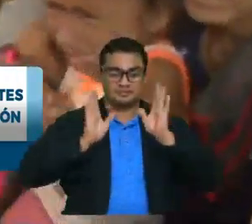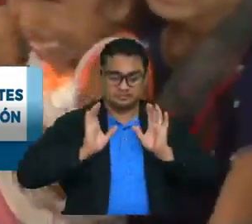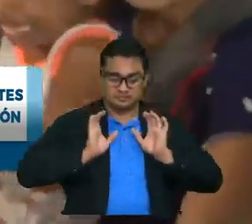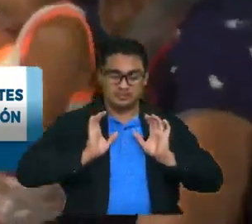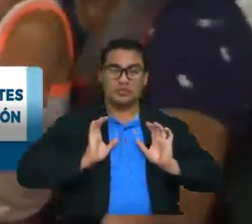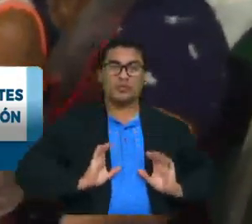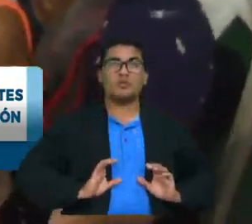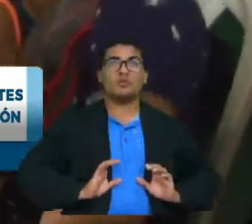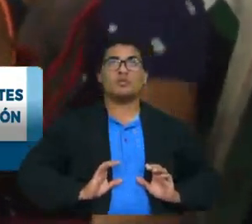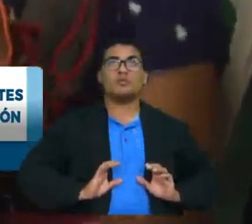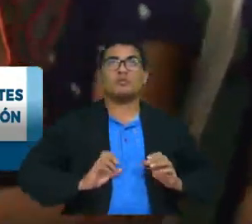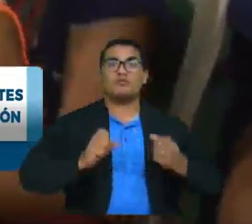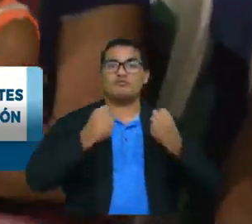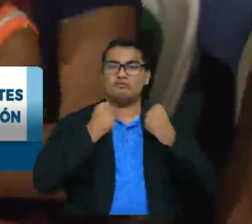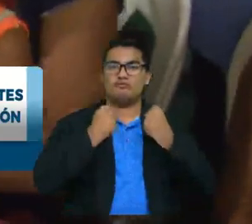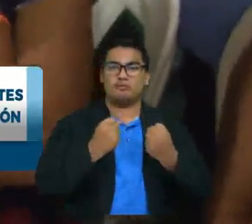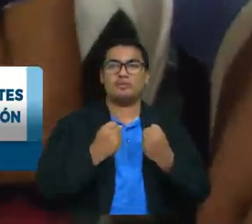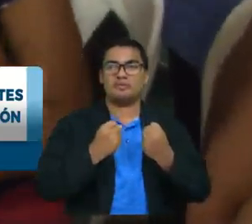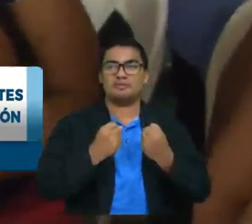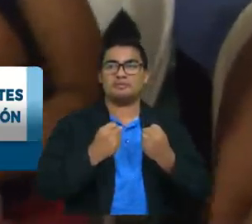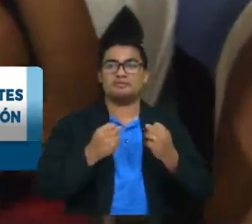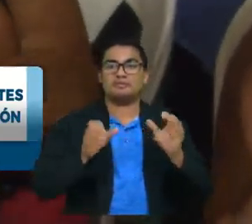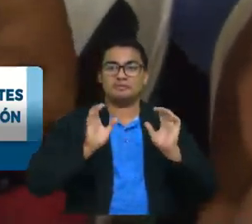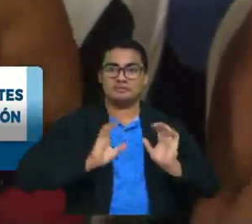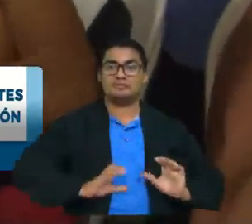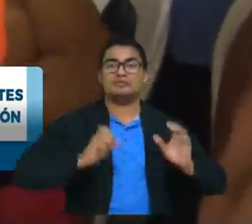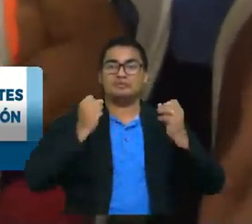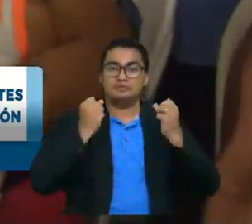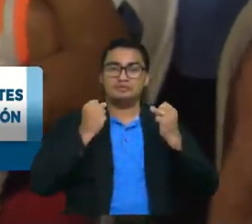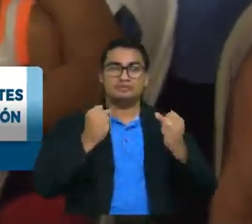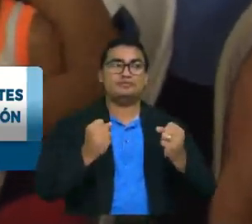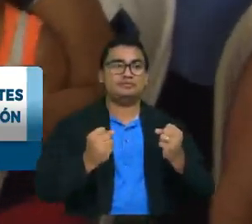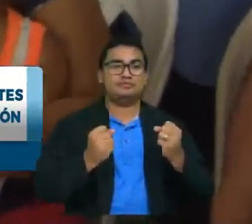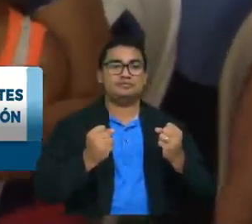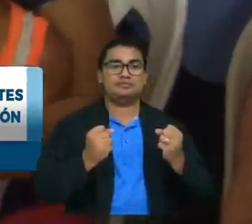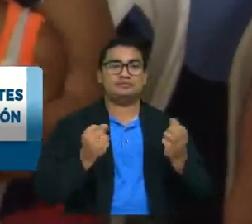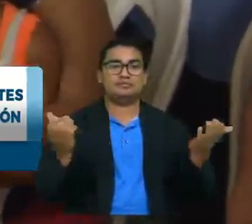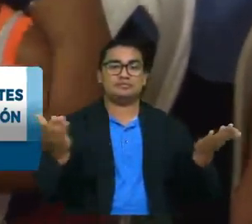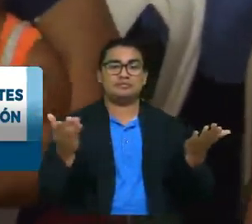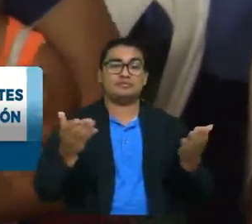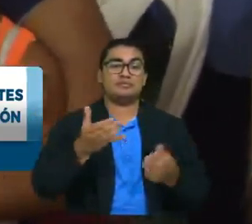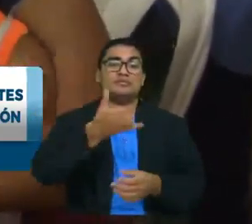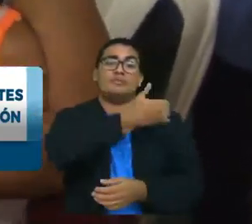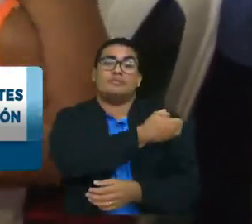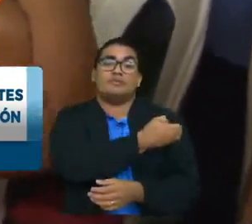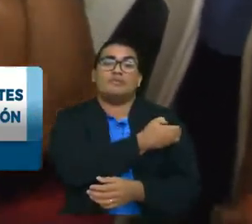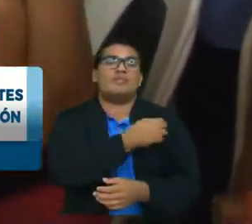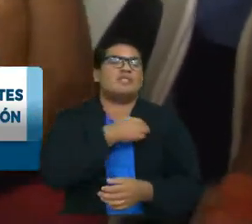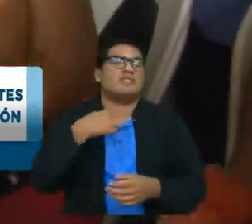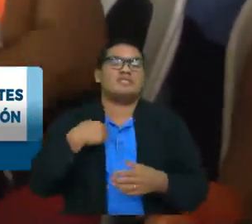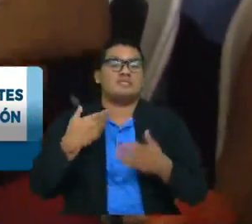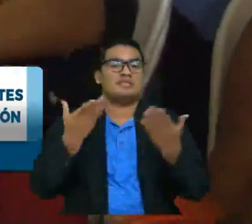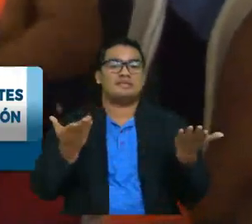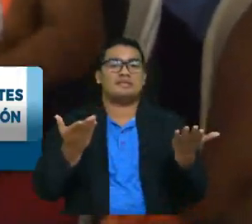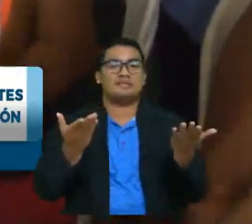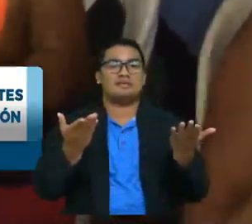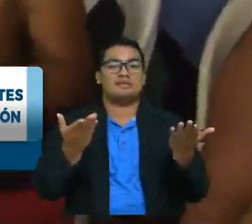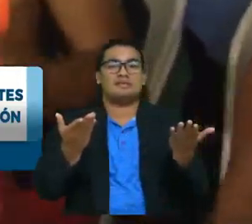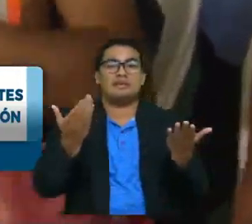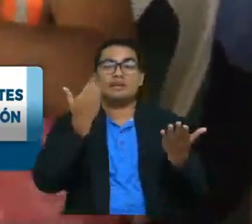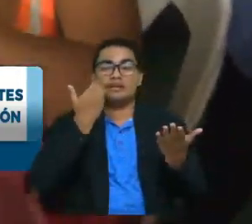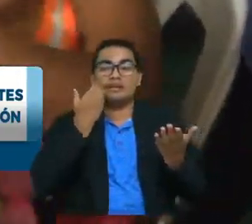más fuerte posible, el sistema inmunológico esté lo más fuerte posible, y la vacuna lo que va a hacer es evitar que le dé la